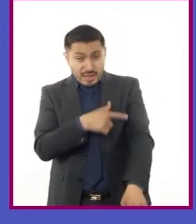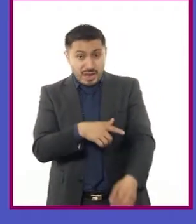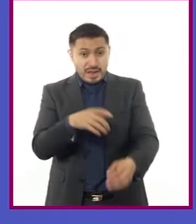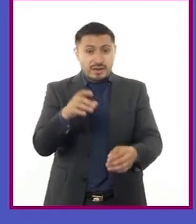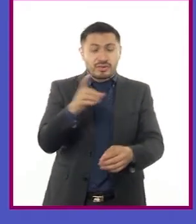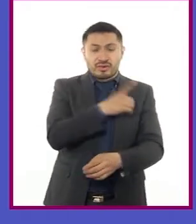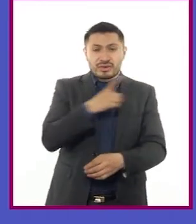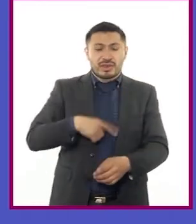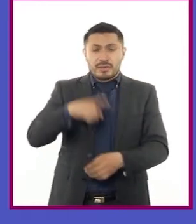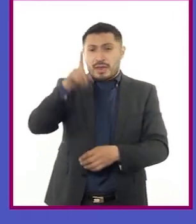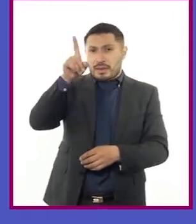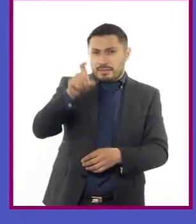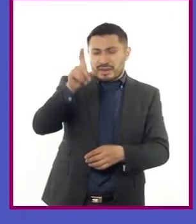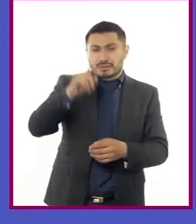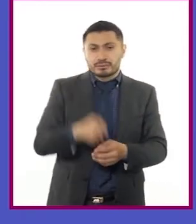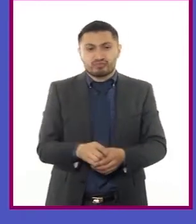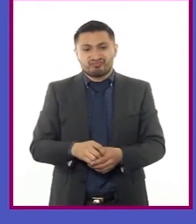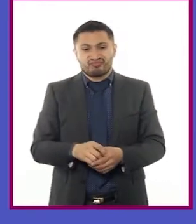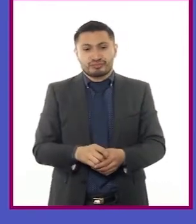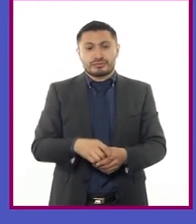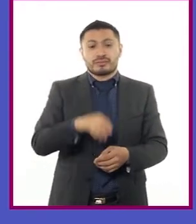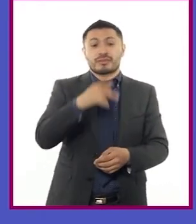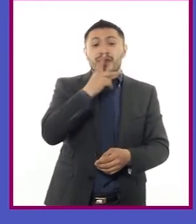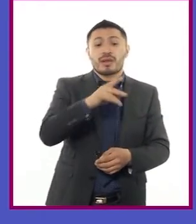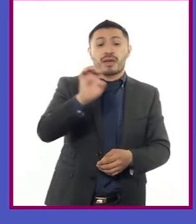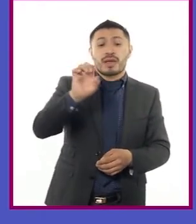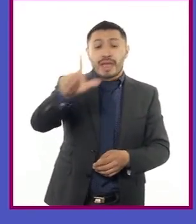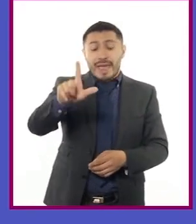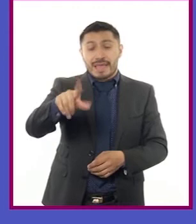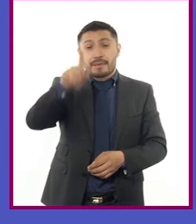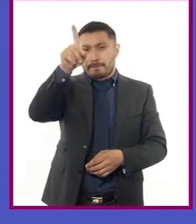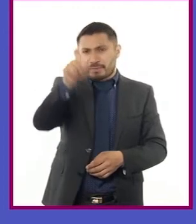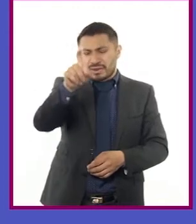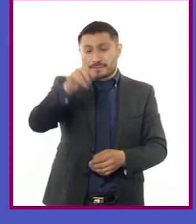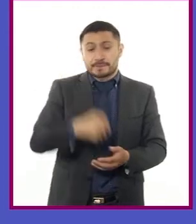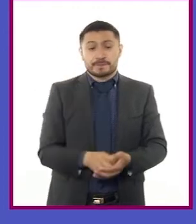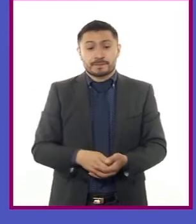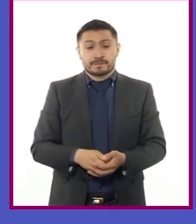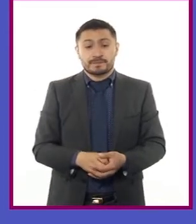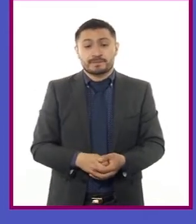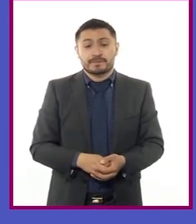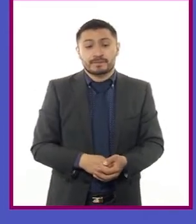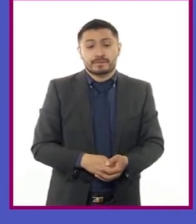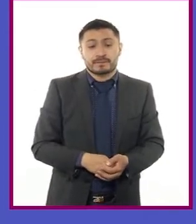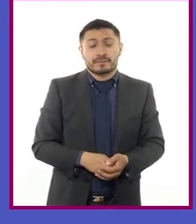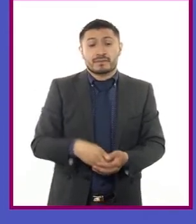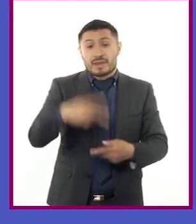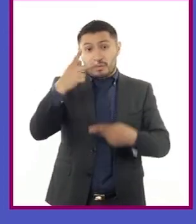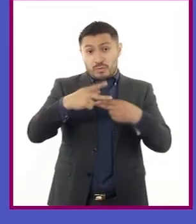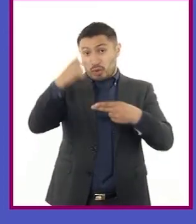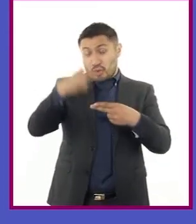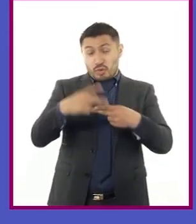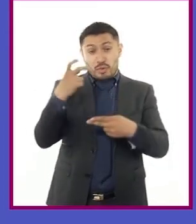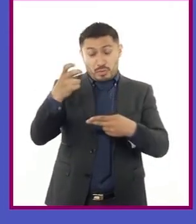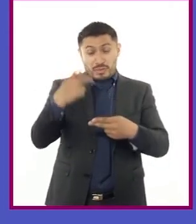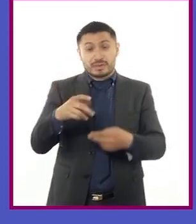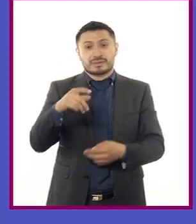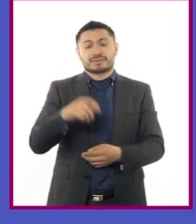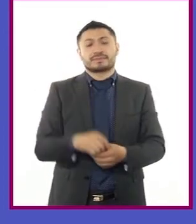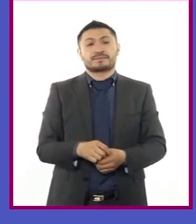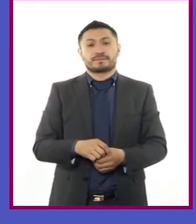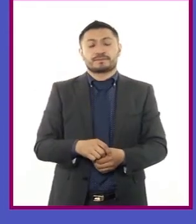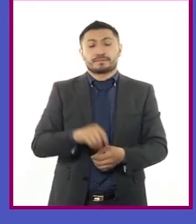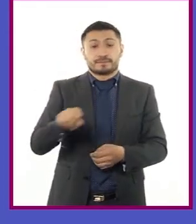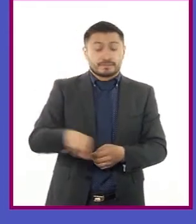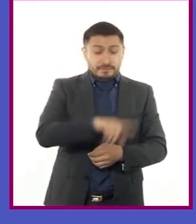tilde, así como la palabra él cuando ésta actúa como un pronombre. Tercero, cuando